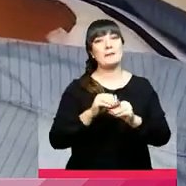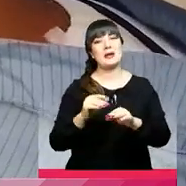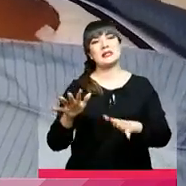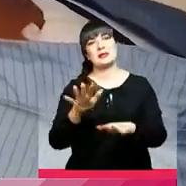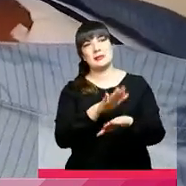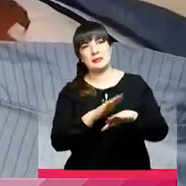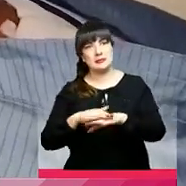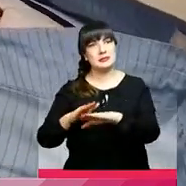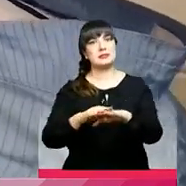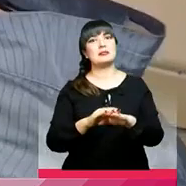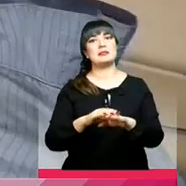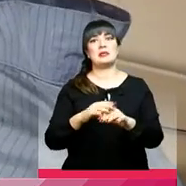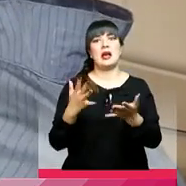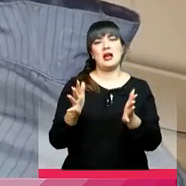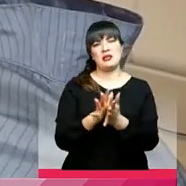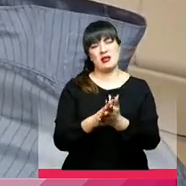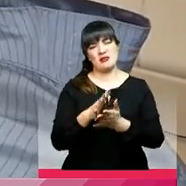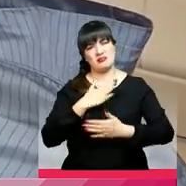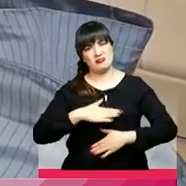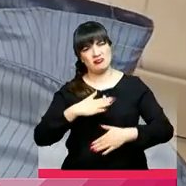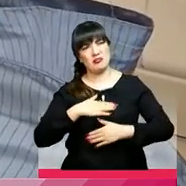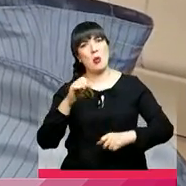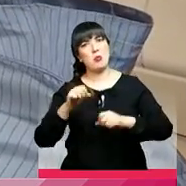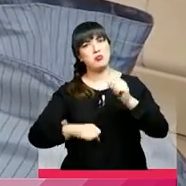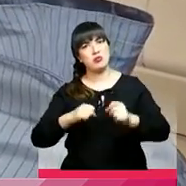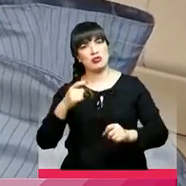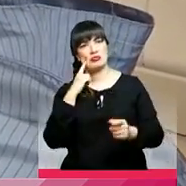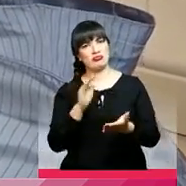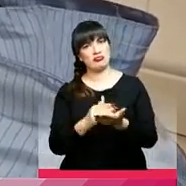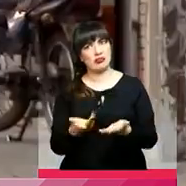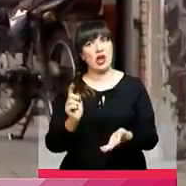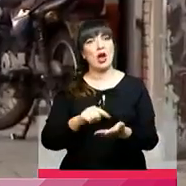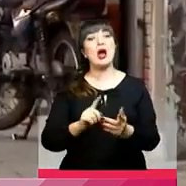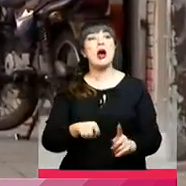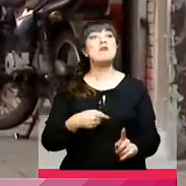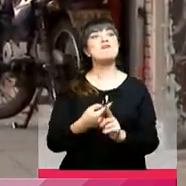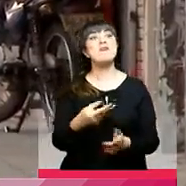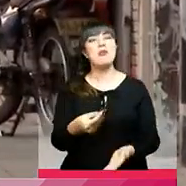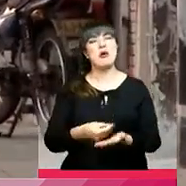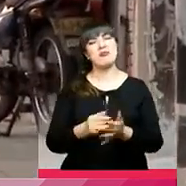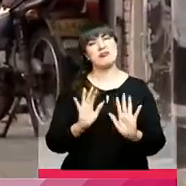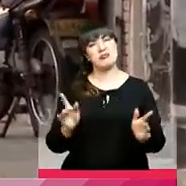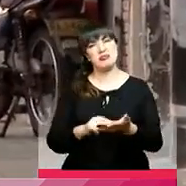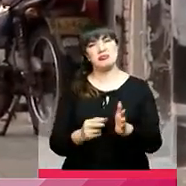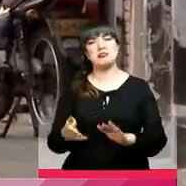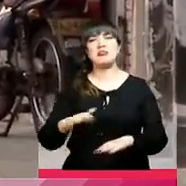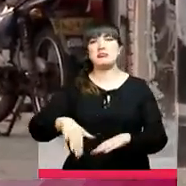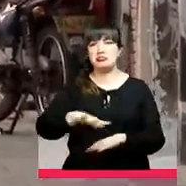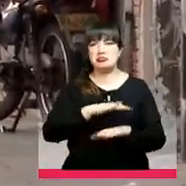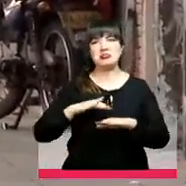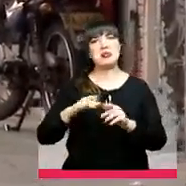los avances frente a potenciales vacunas, el paso del primer pico de la pandemia en el país y la culminación de las medidas de aislamiento.